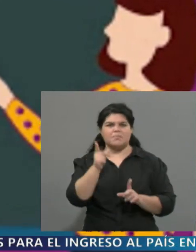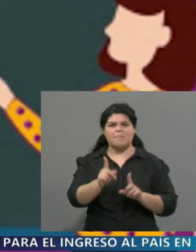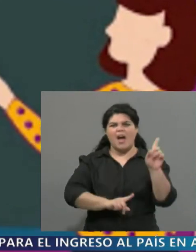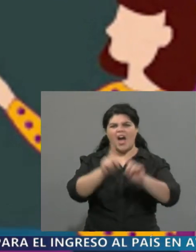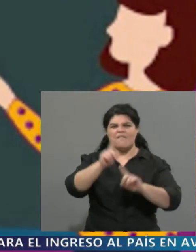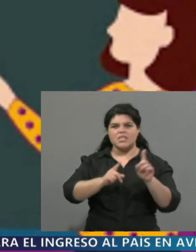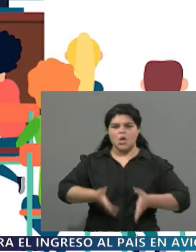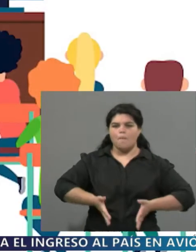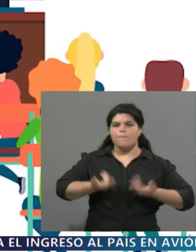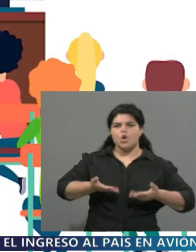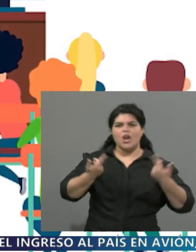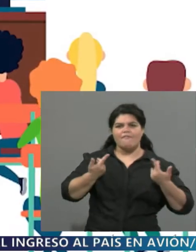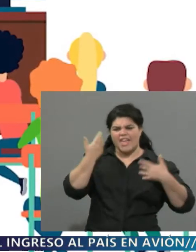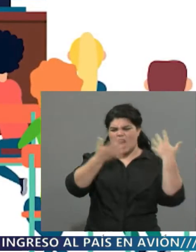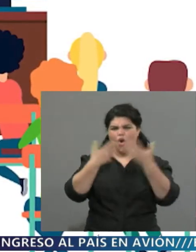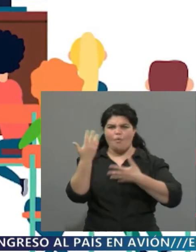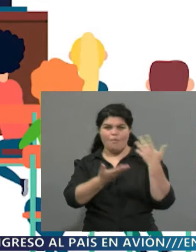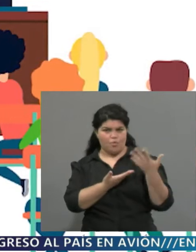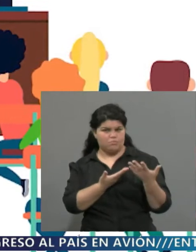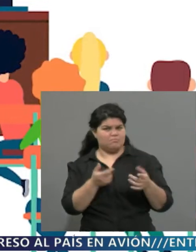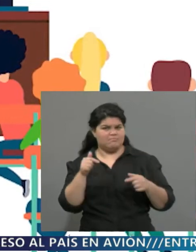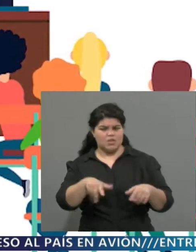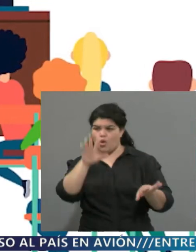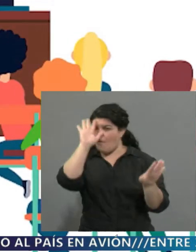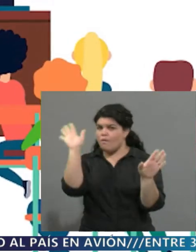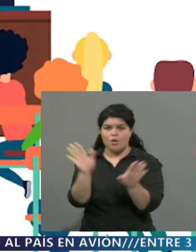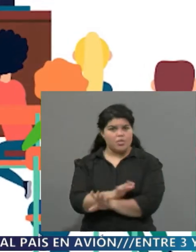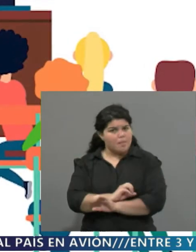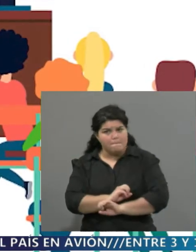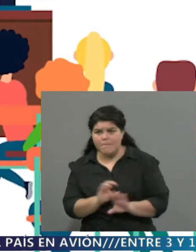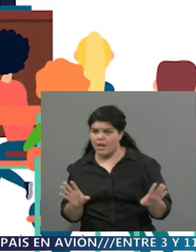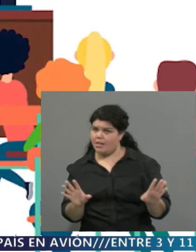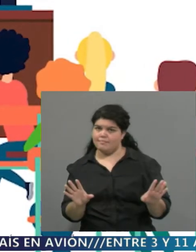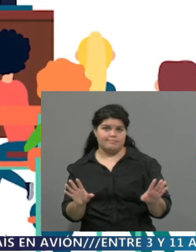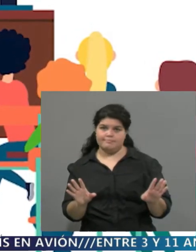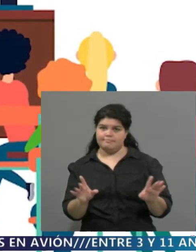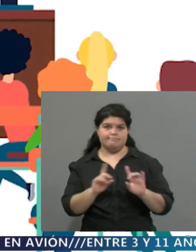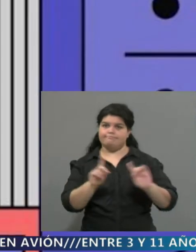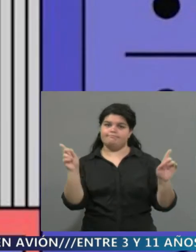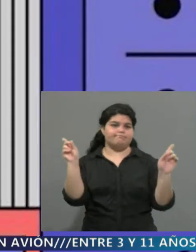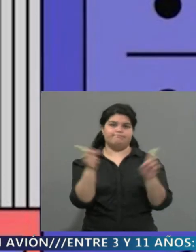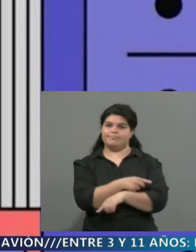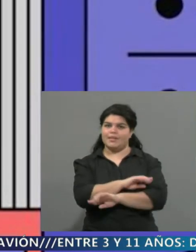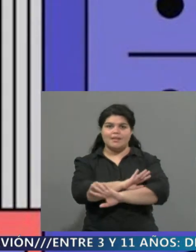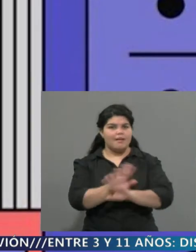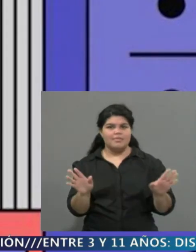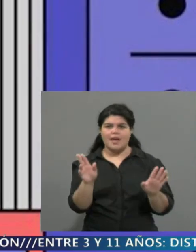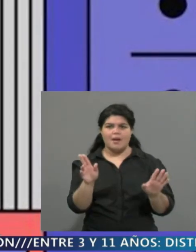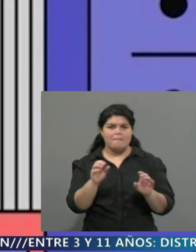¿no? Exactamente. Entonces, error. Es importante decir, error, pónganme una cruz. No.